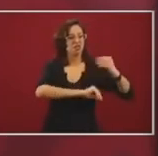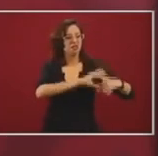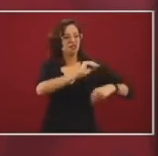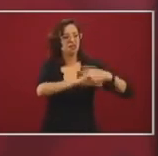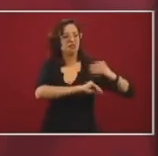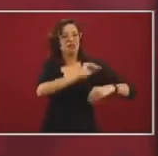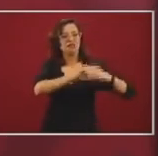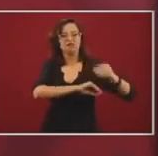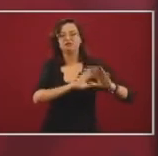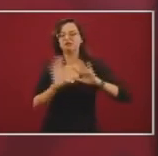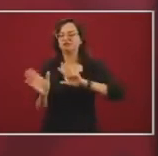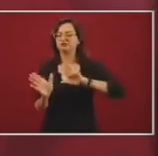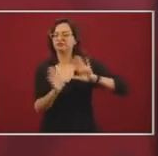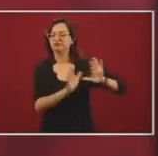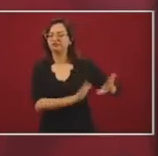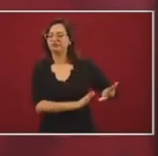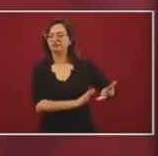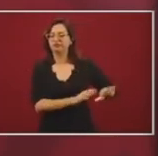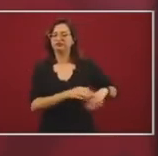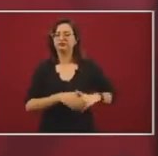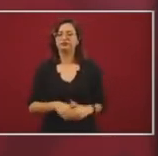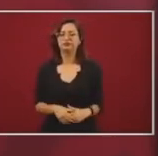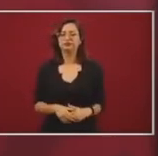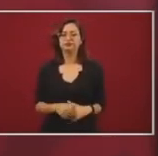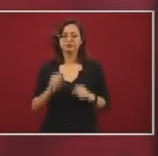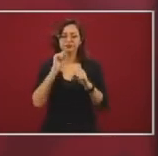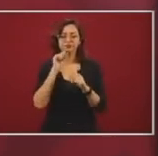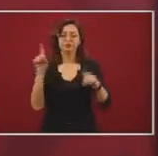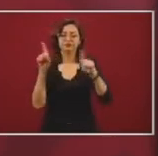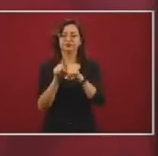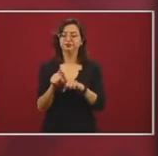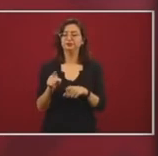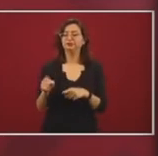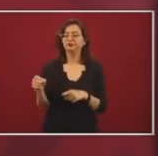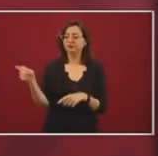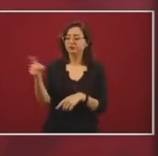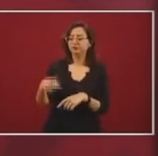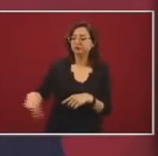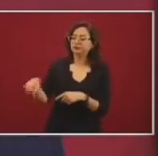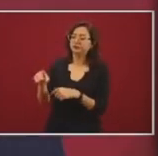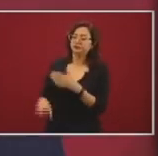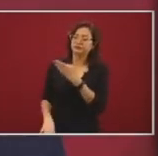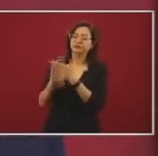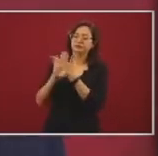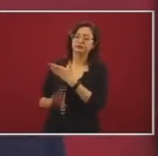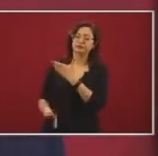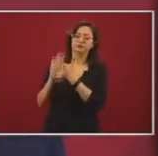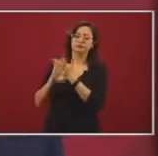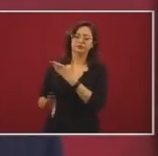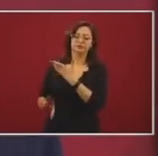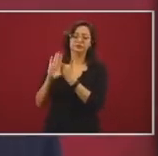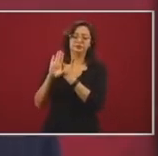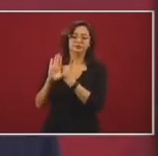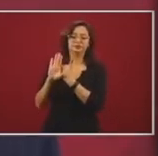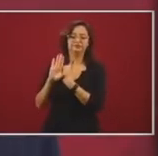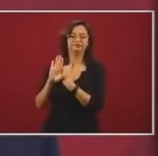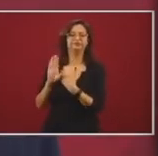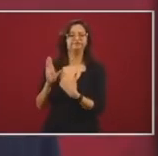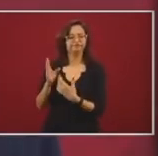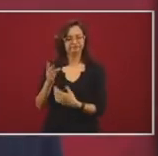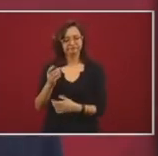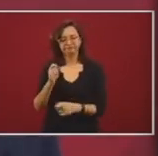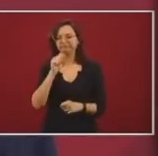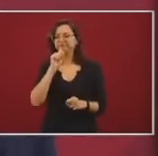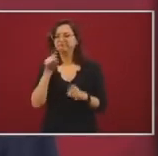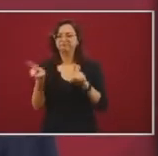adverso. Apenas anoche, el doctor y también vocero del gobierno federal para el tema del COVID-19 anunció que México acumula 4 defunciones por